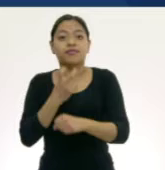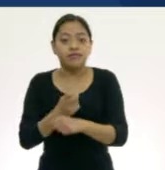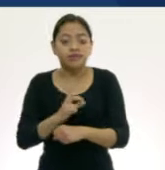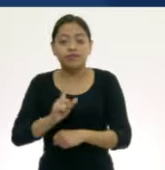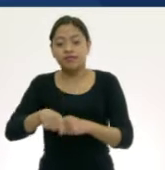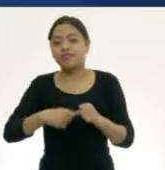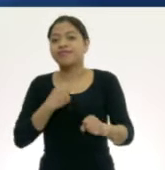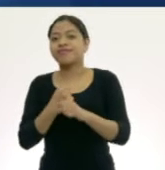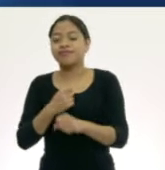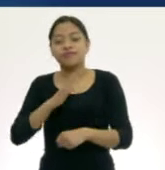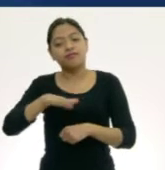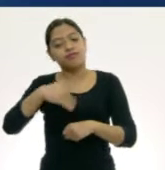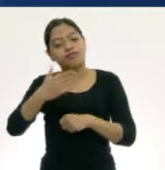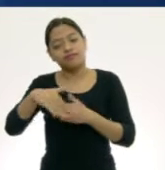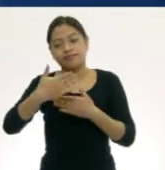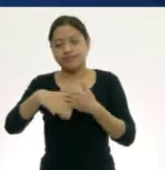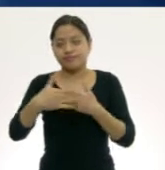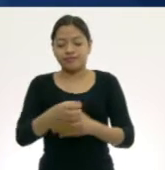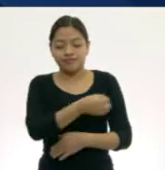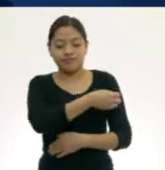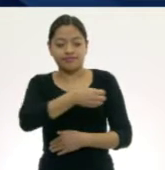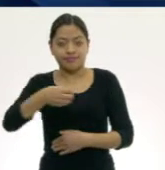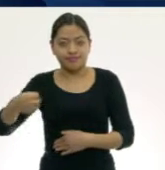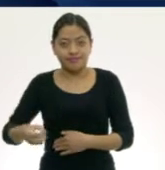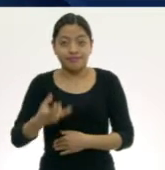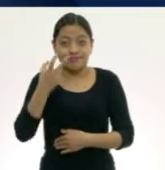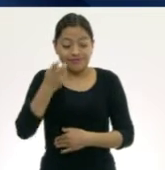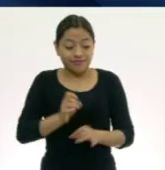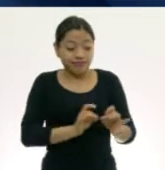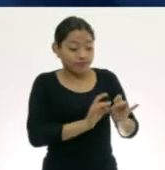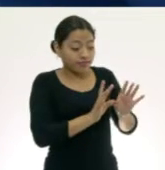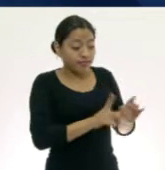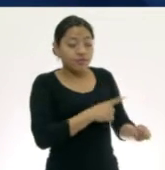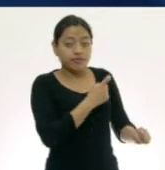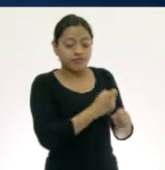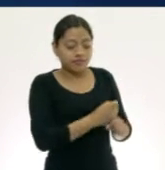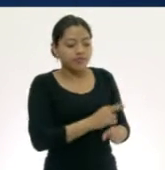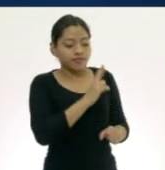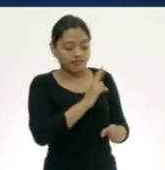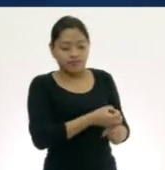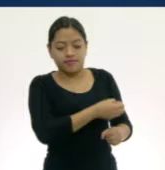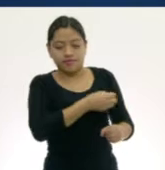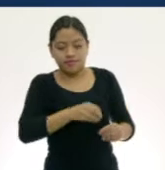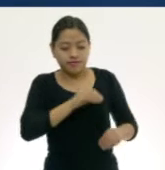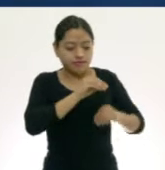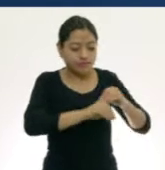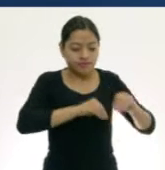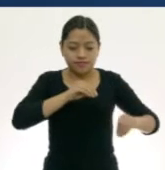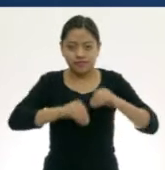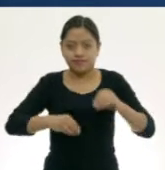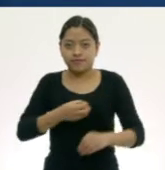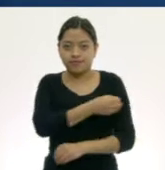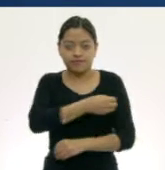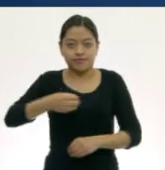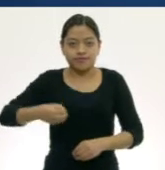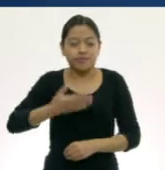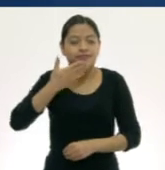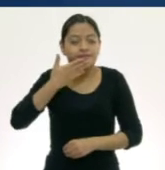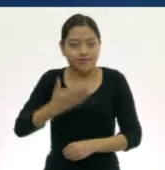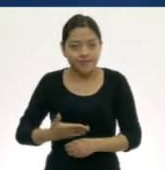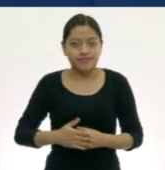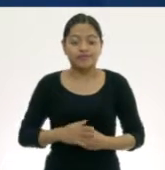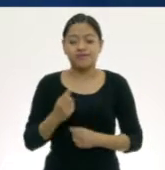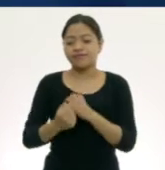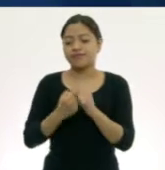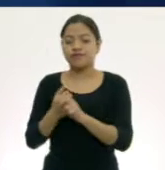otra situación, y así es respetar ese orden en que fueron ocurriendo los acontecimientos y que van pues conforme